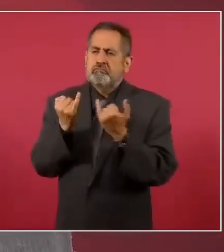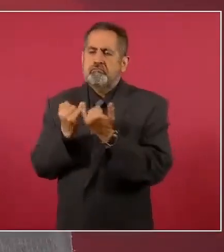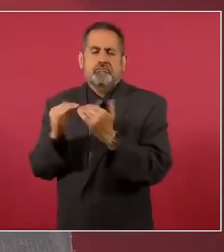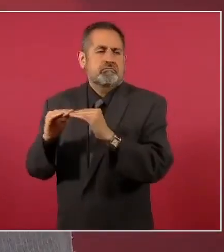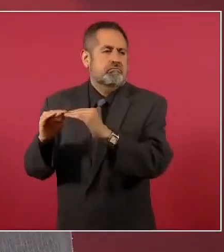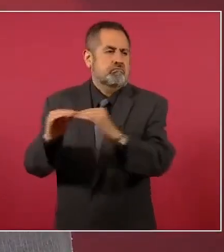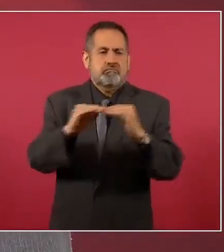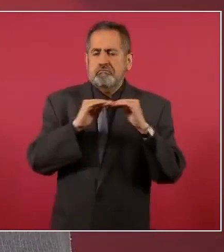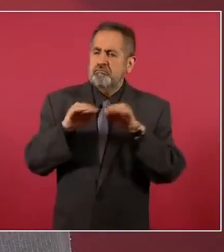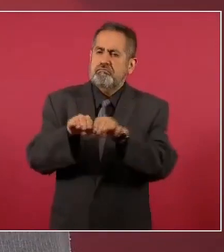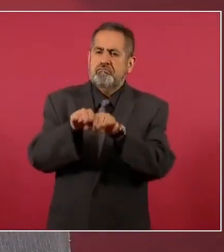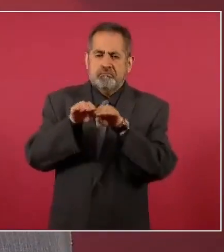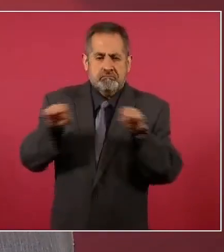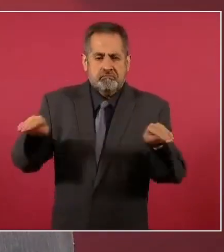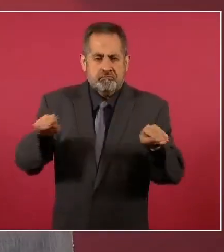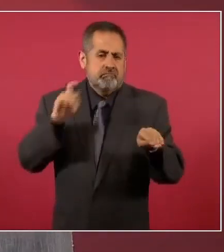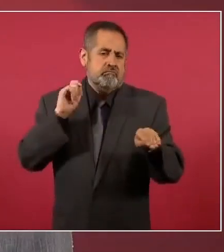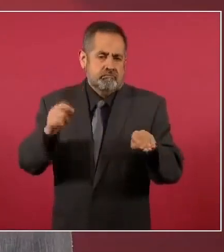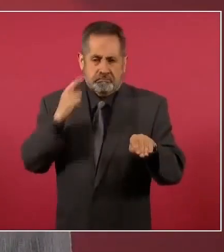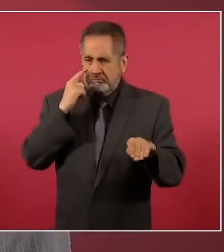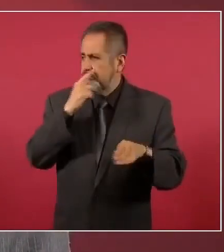democrático.